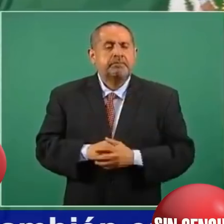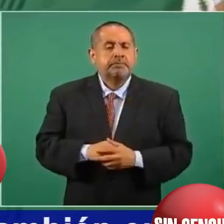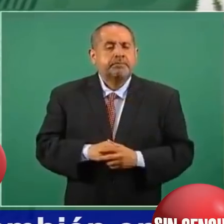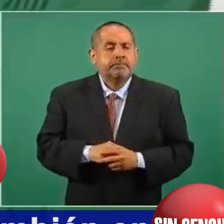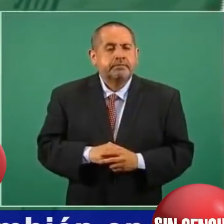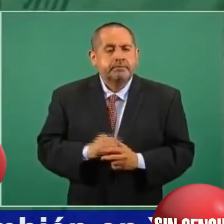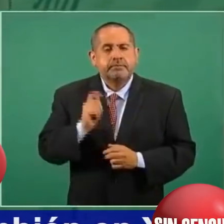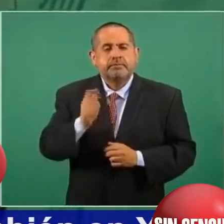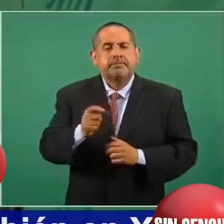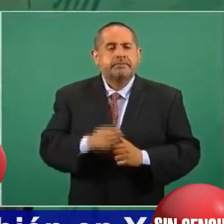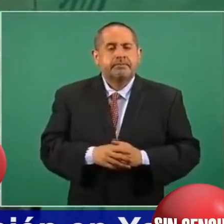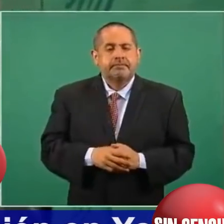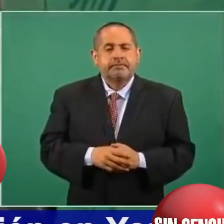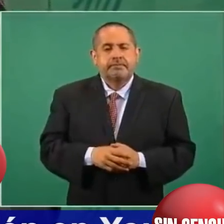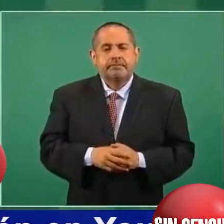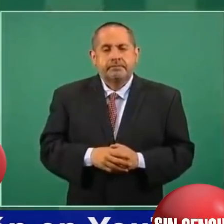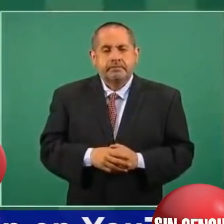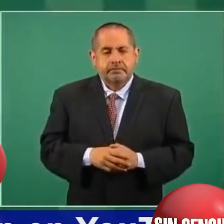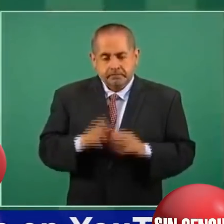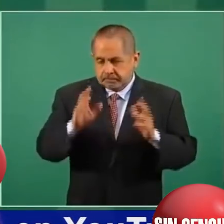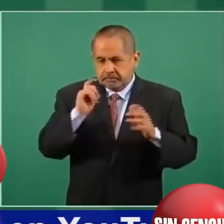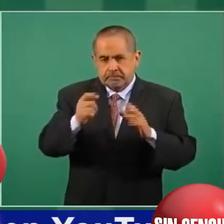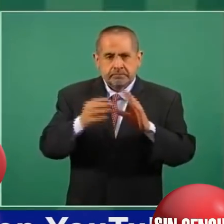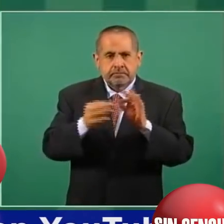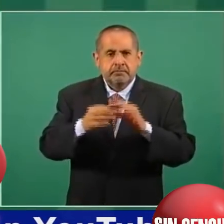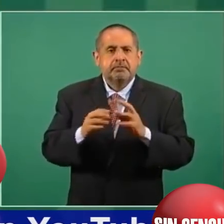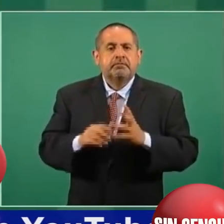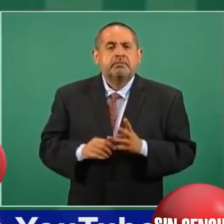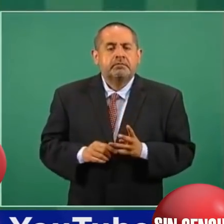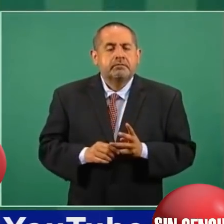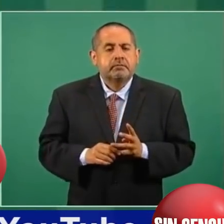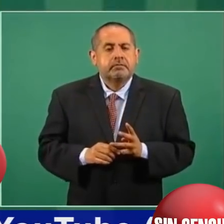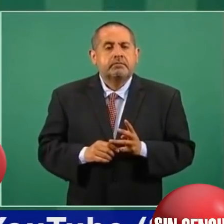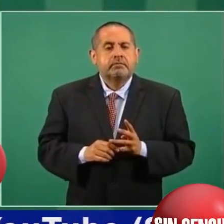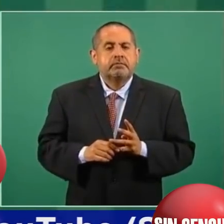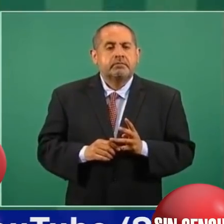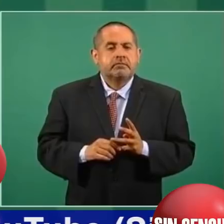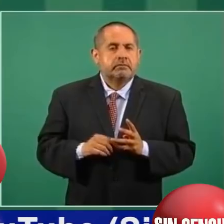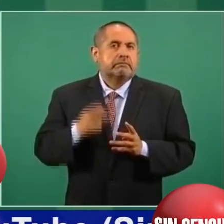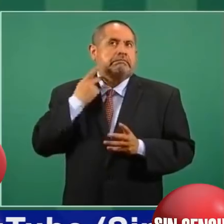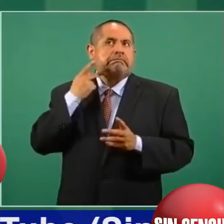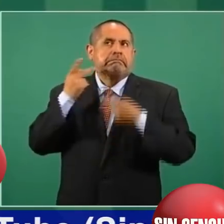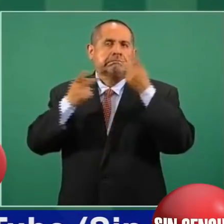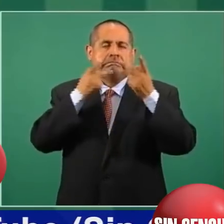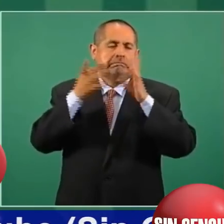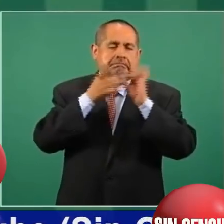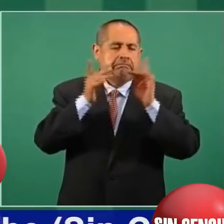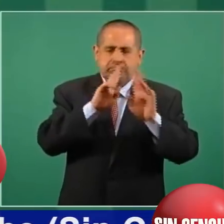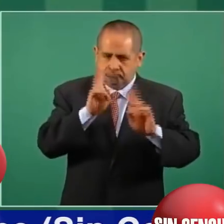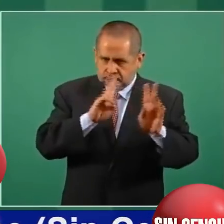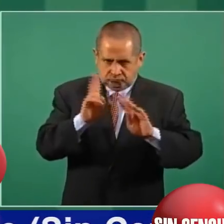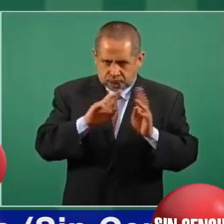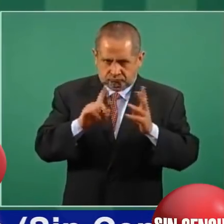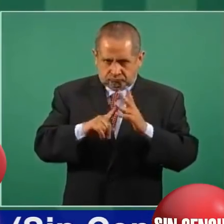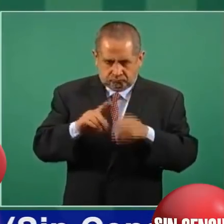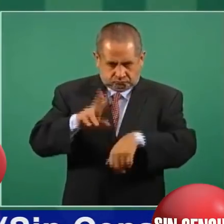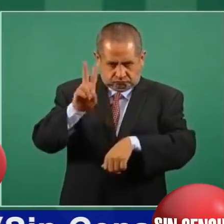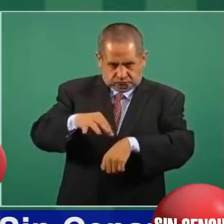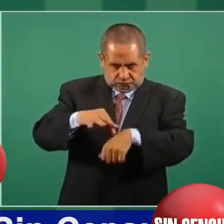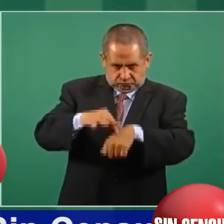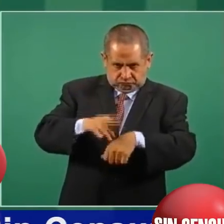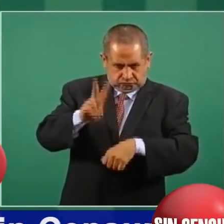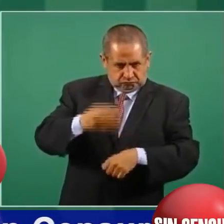mantener, y esto no es política, no es teoría, es práctica,